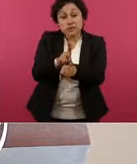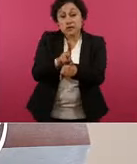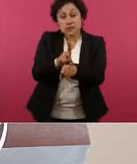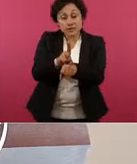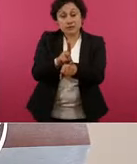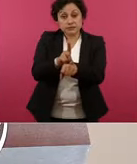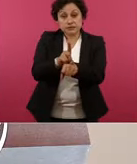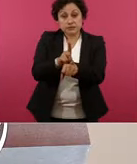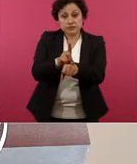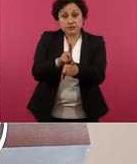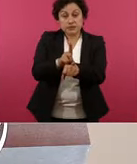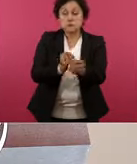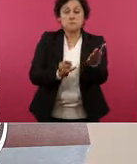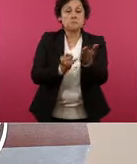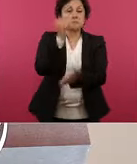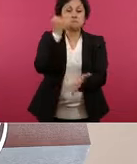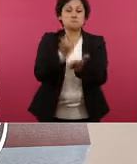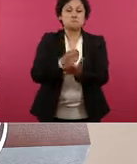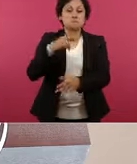resuelve Aguilar.